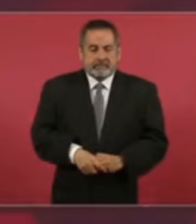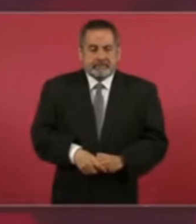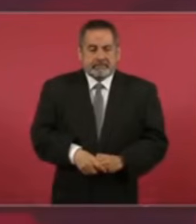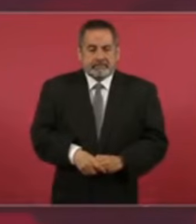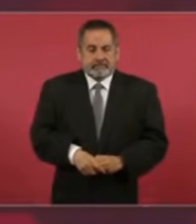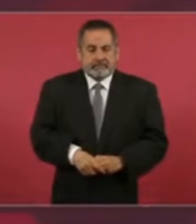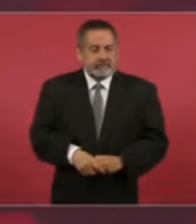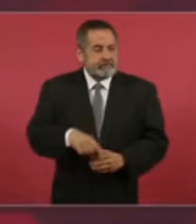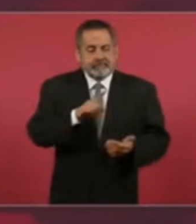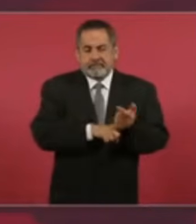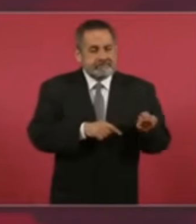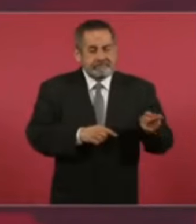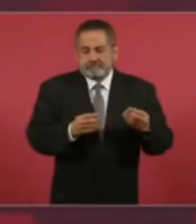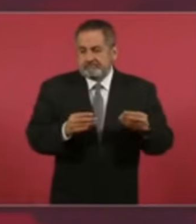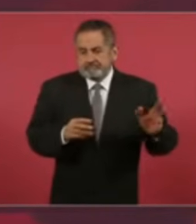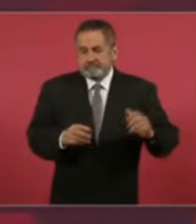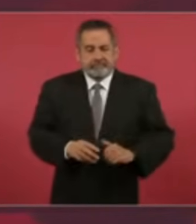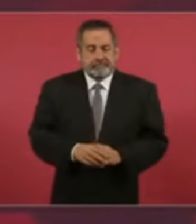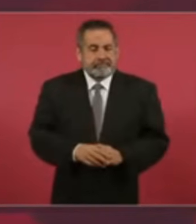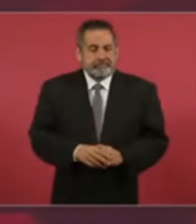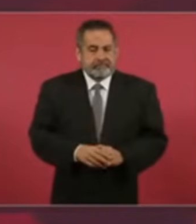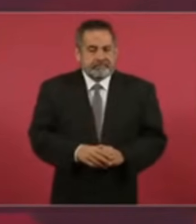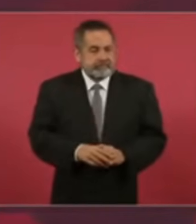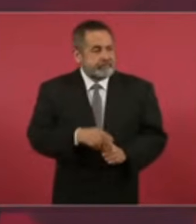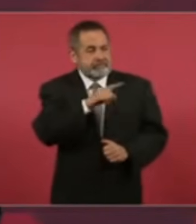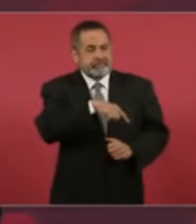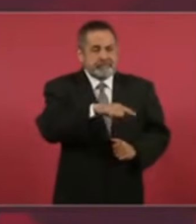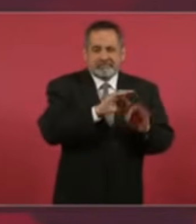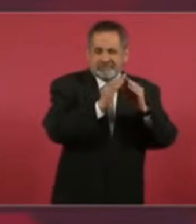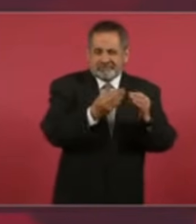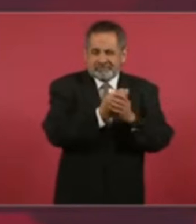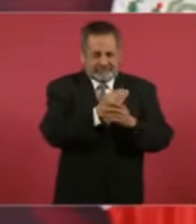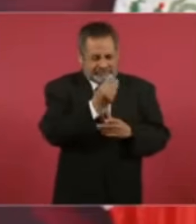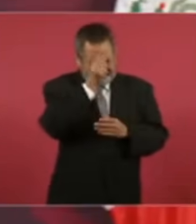que penetró mucho, se internalizó.